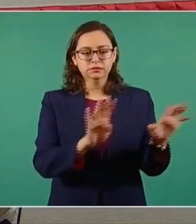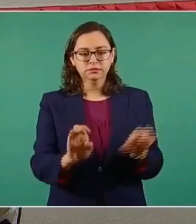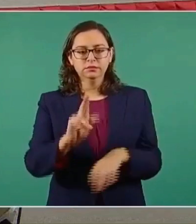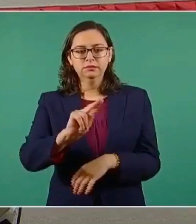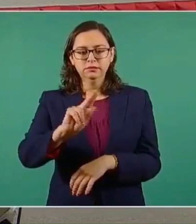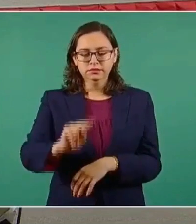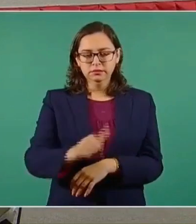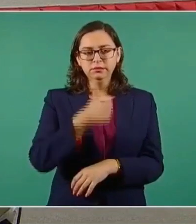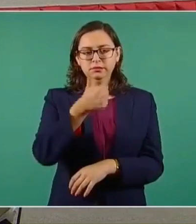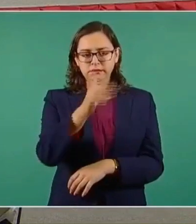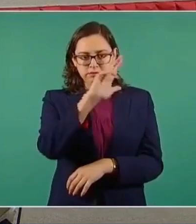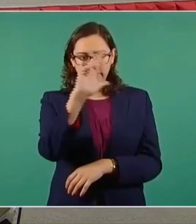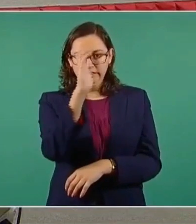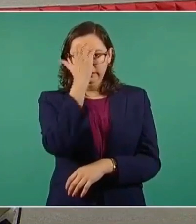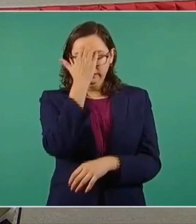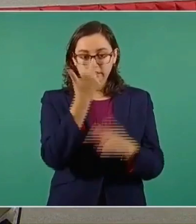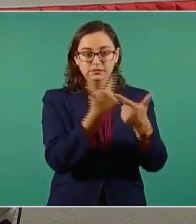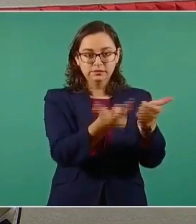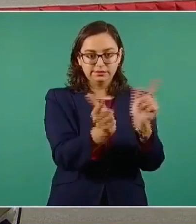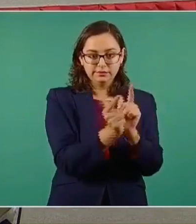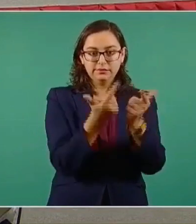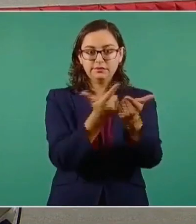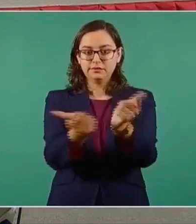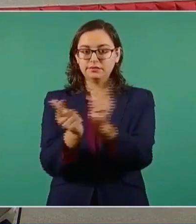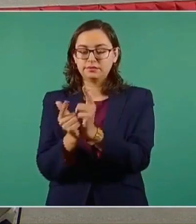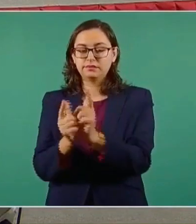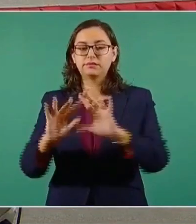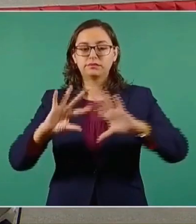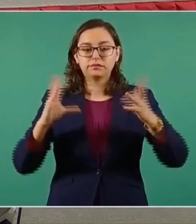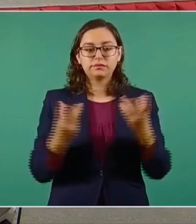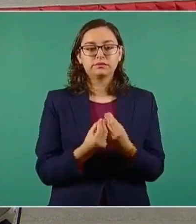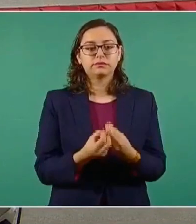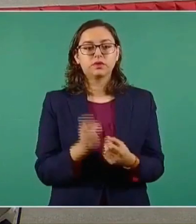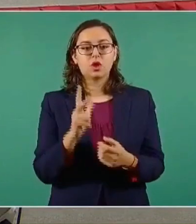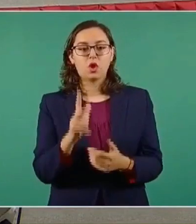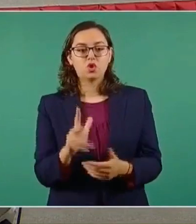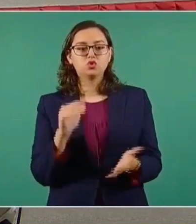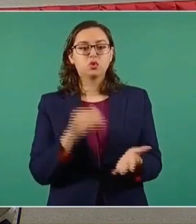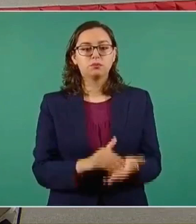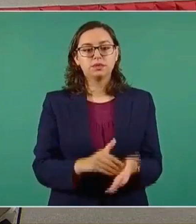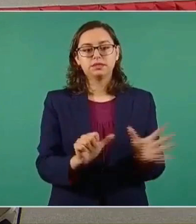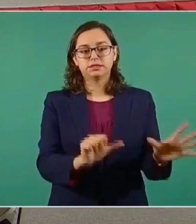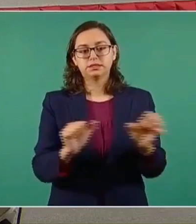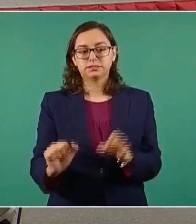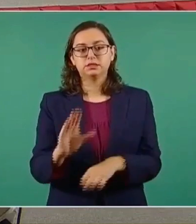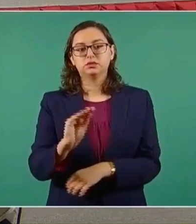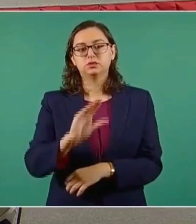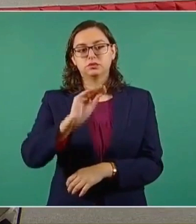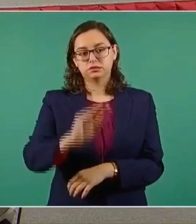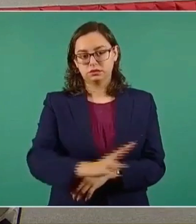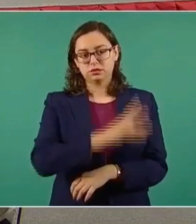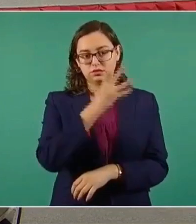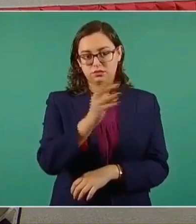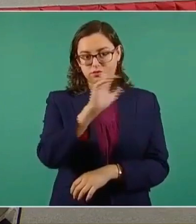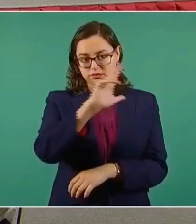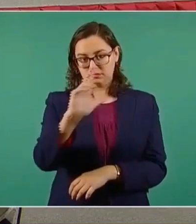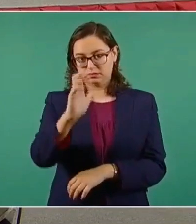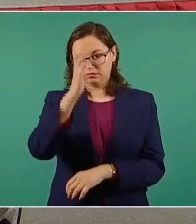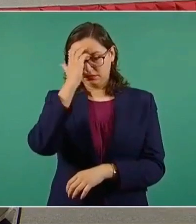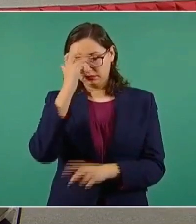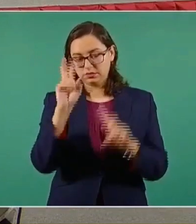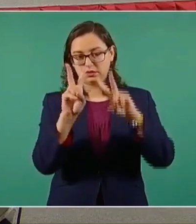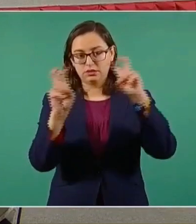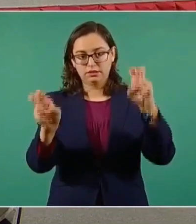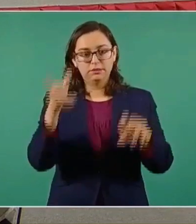986 reconocimientos grupales, haciendo un total de 8,694 reconocimientos Miguel